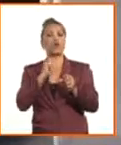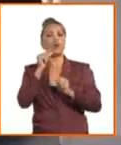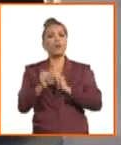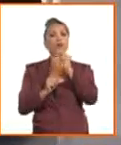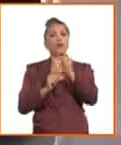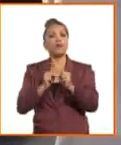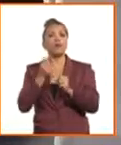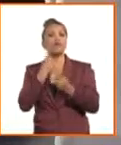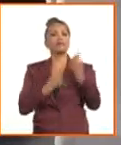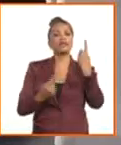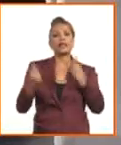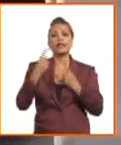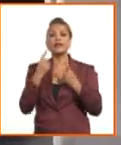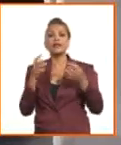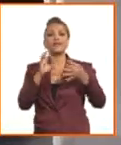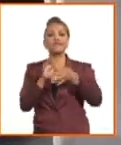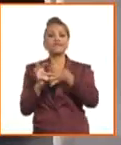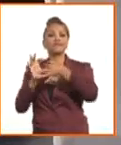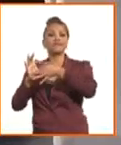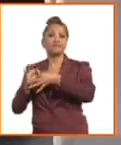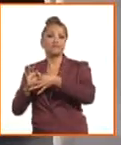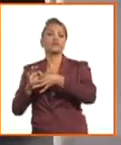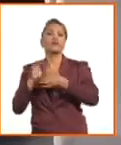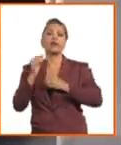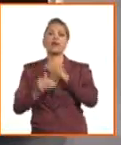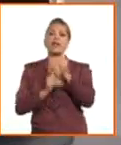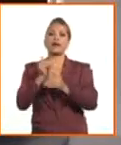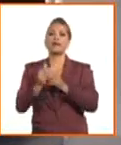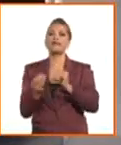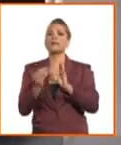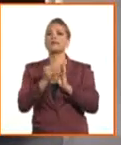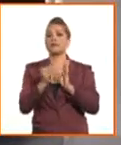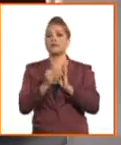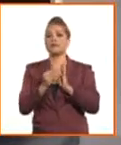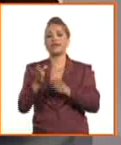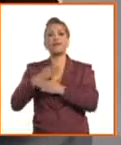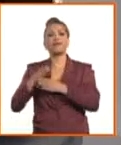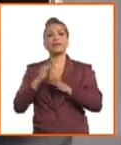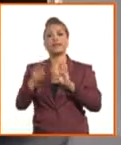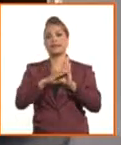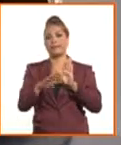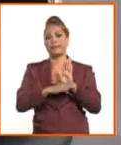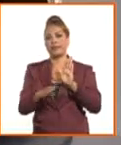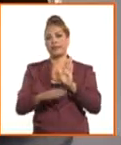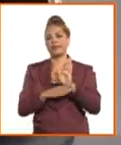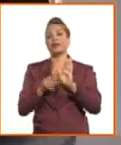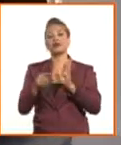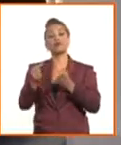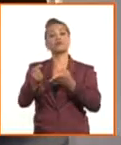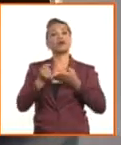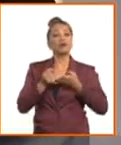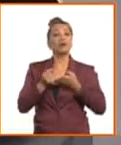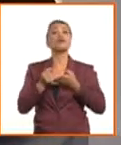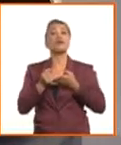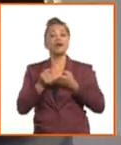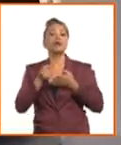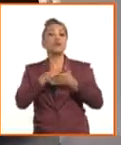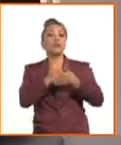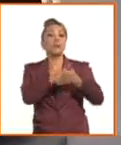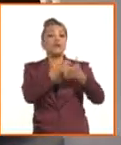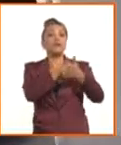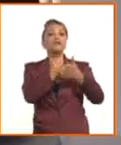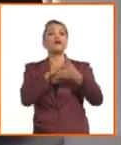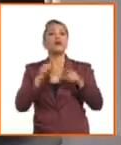una coherencia en el avance en la implementación de un conjunto de medidas que nos permiten, nos impulsen